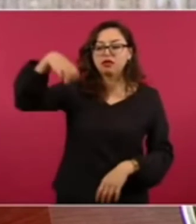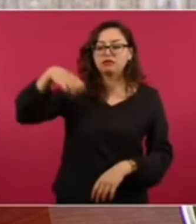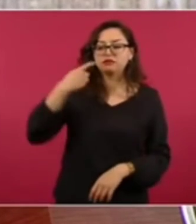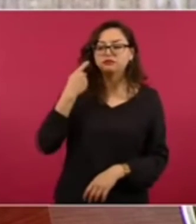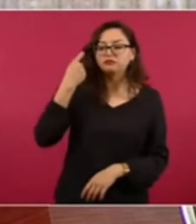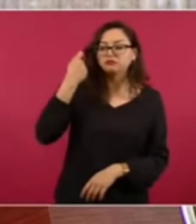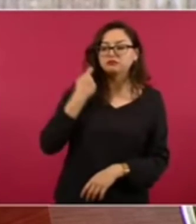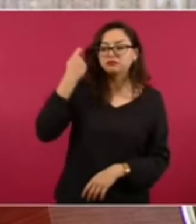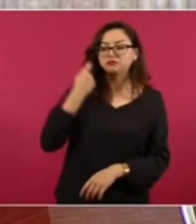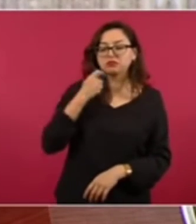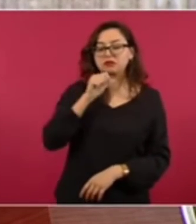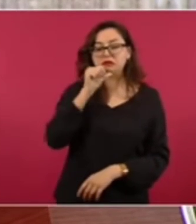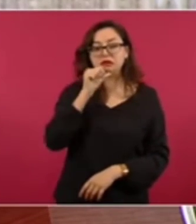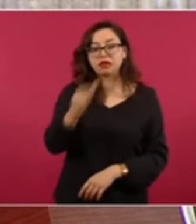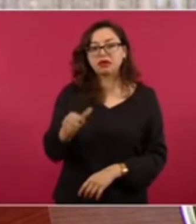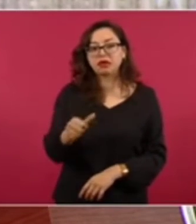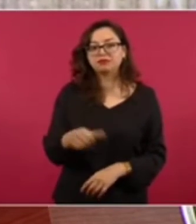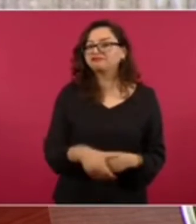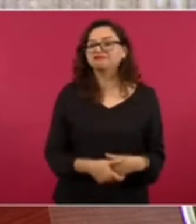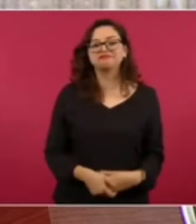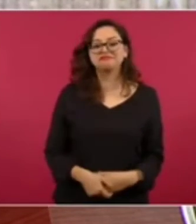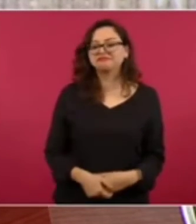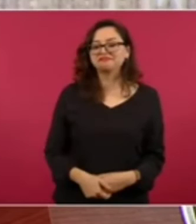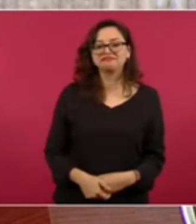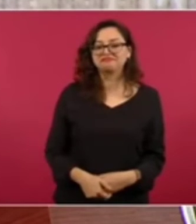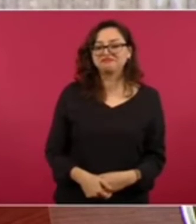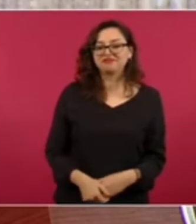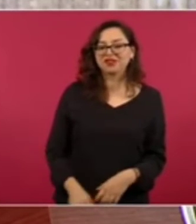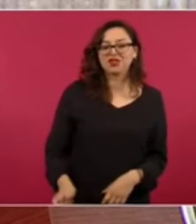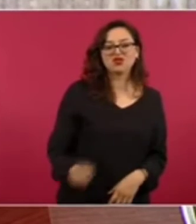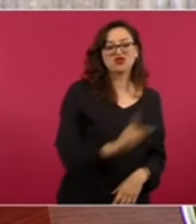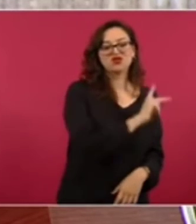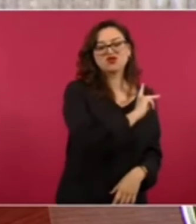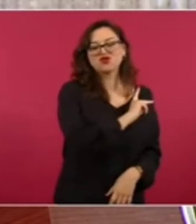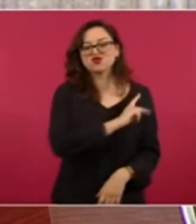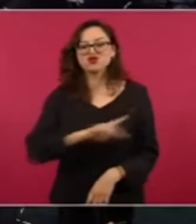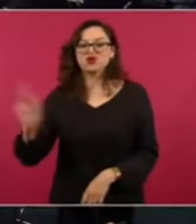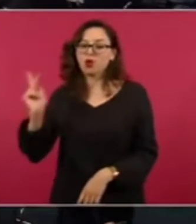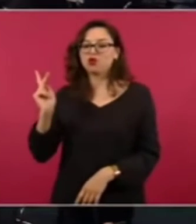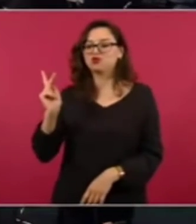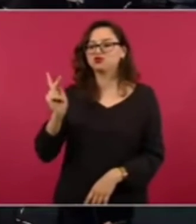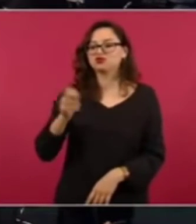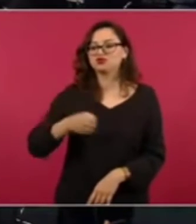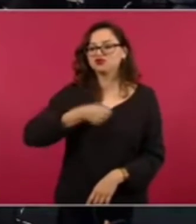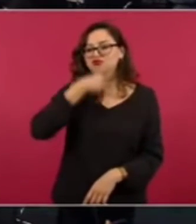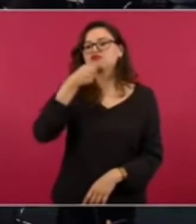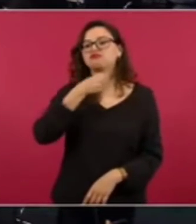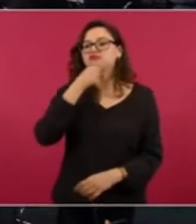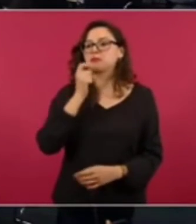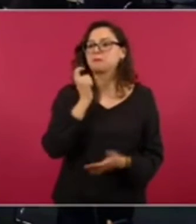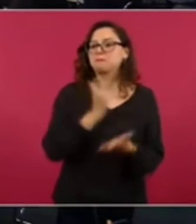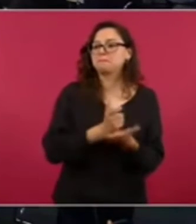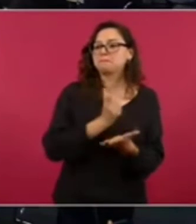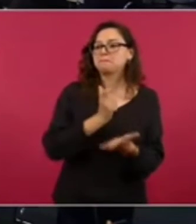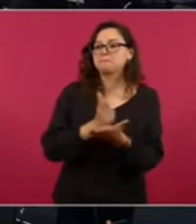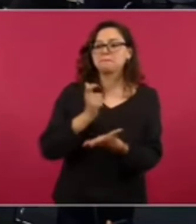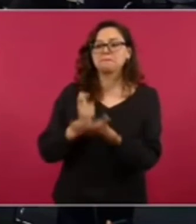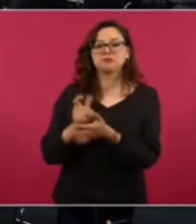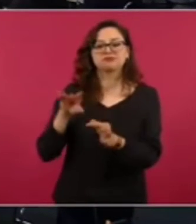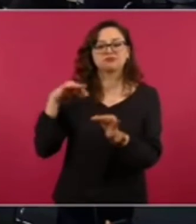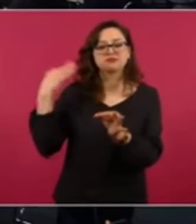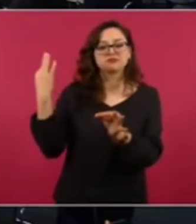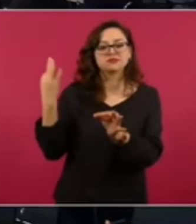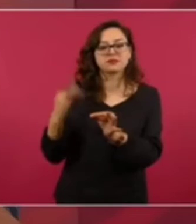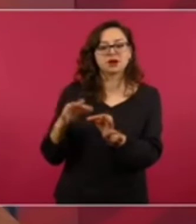No hay. en todos,